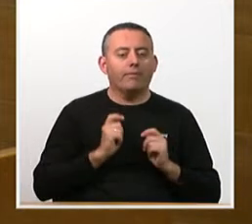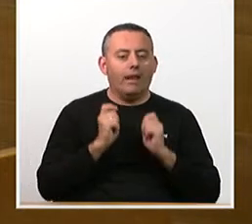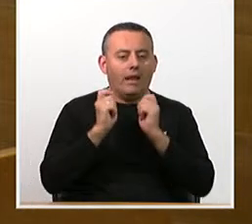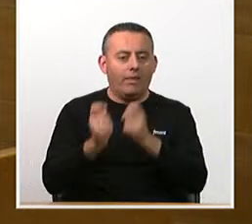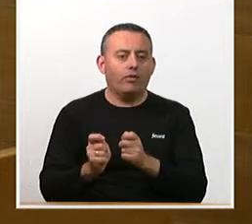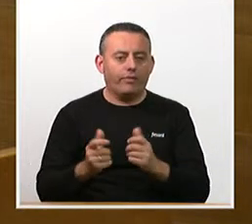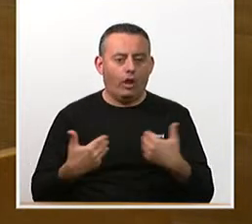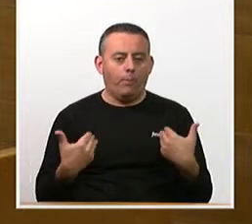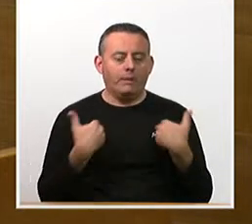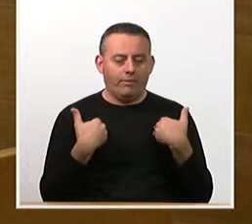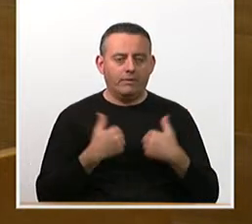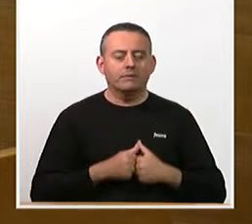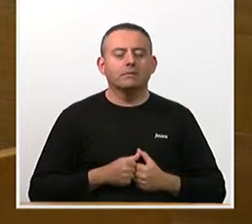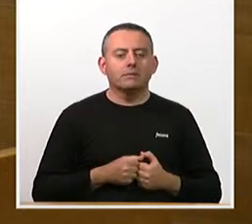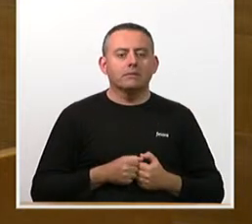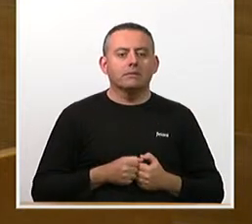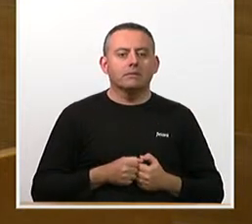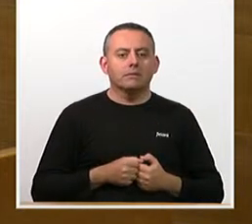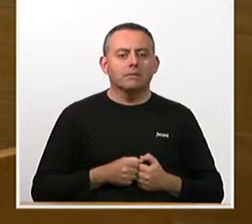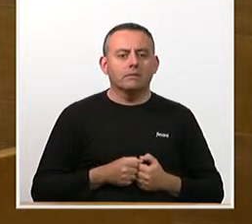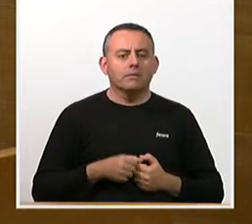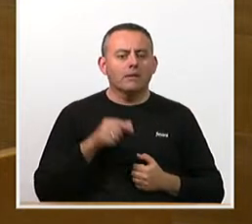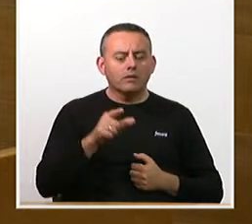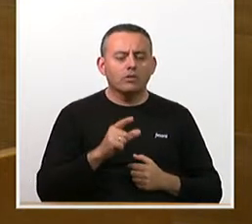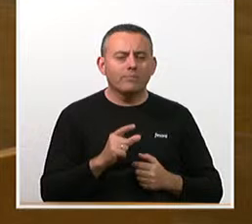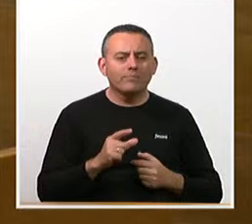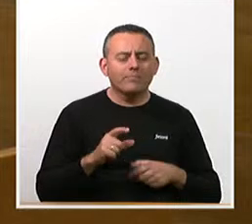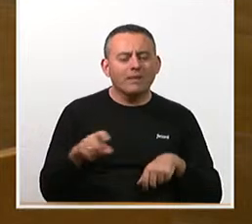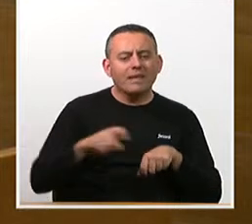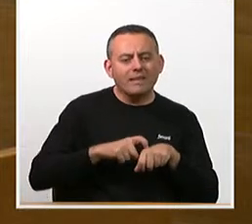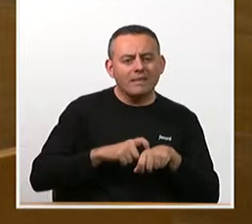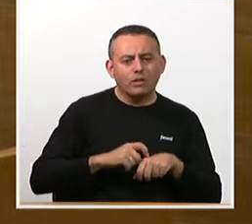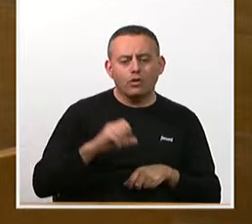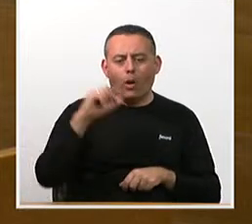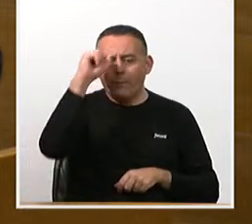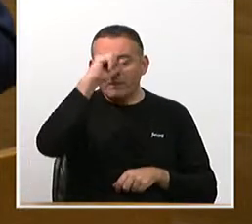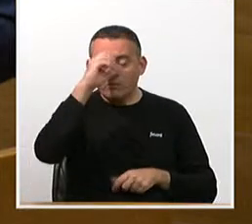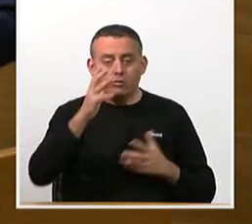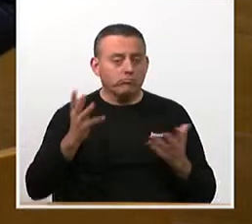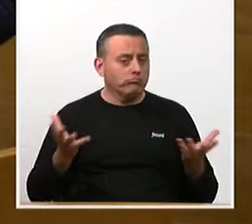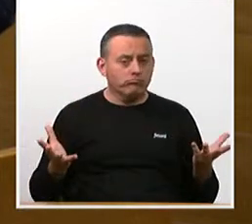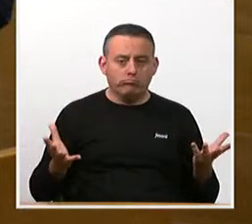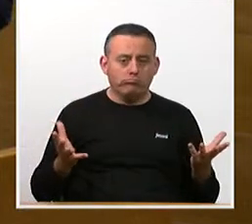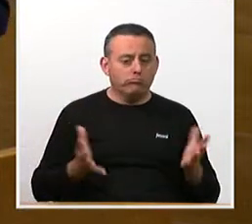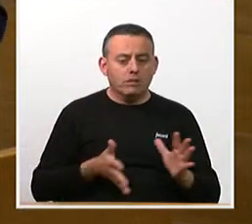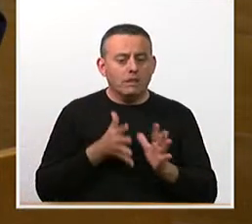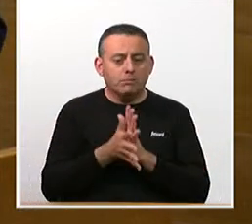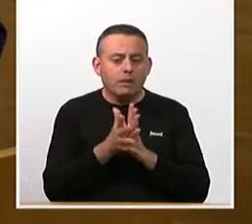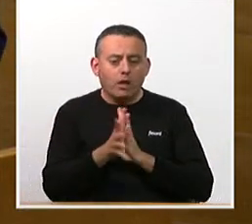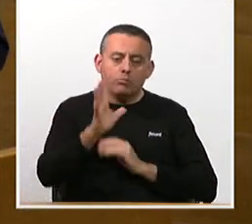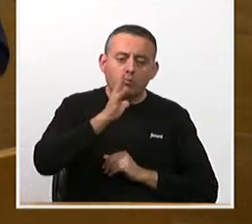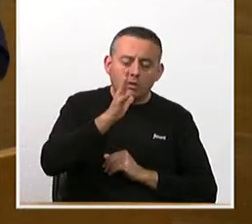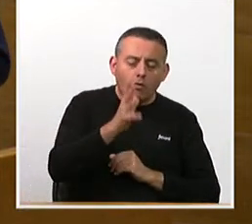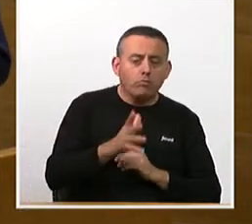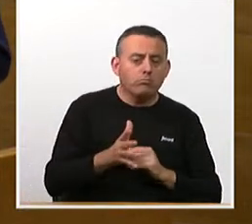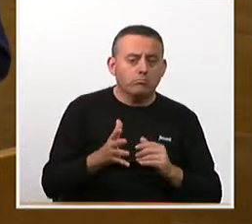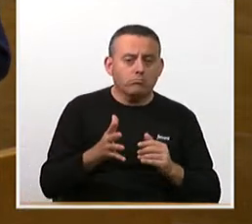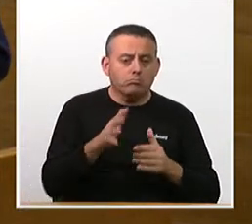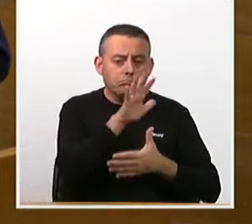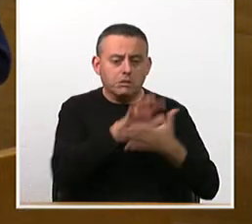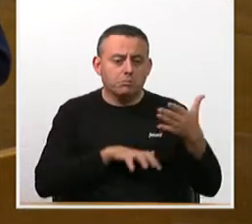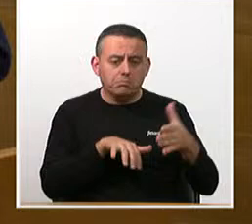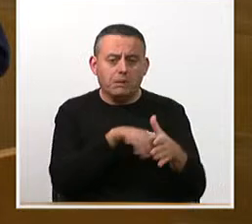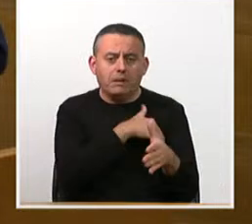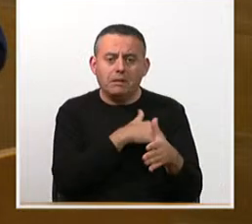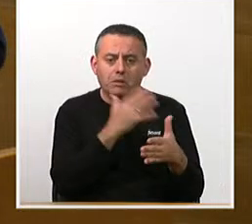sin que esta elección se base en criterios objetivos que queden debidamente descritos o motivados en el expediente